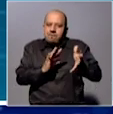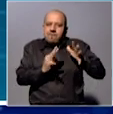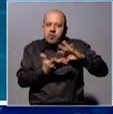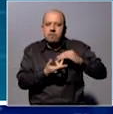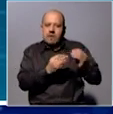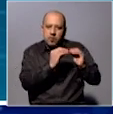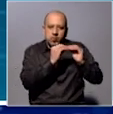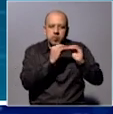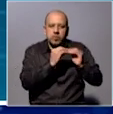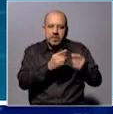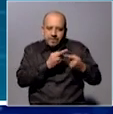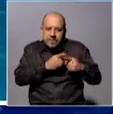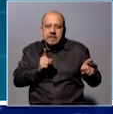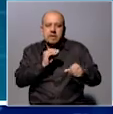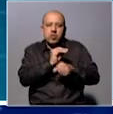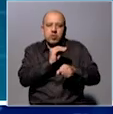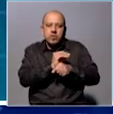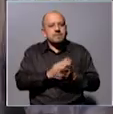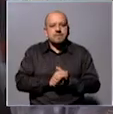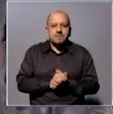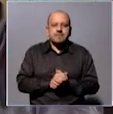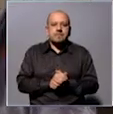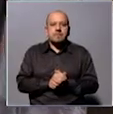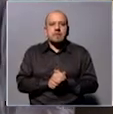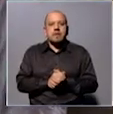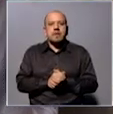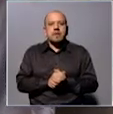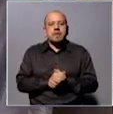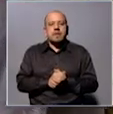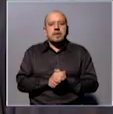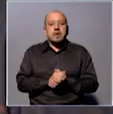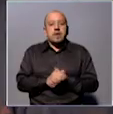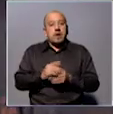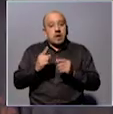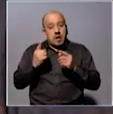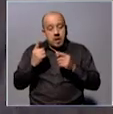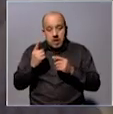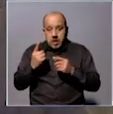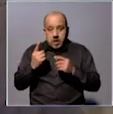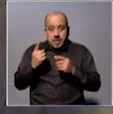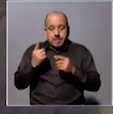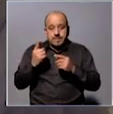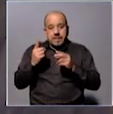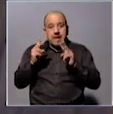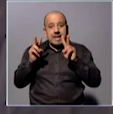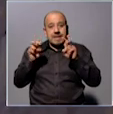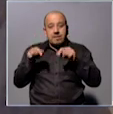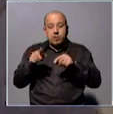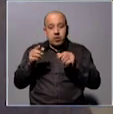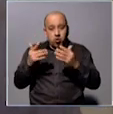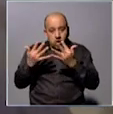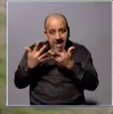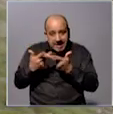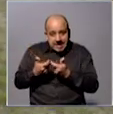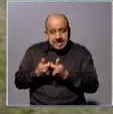consultas? ¿Esas diferencias culturales hacen a la diversidad de la serie? Una de las bases de la producción de